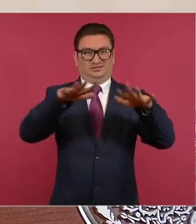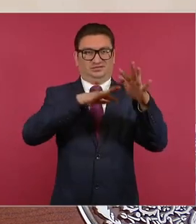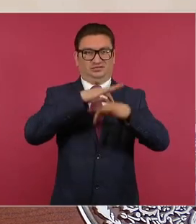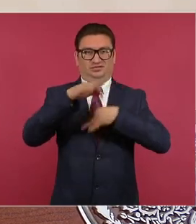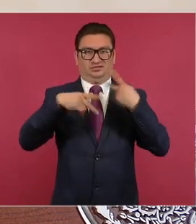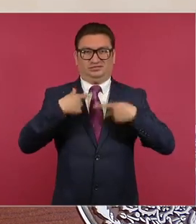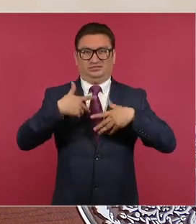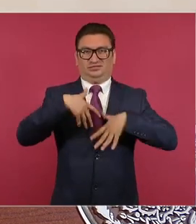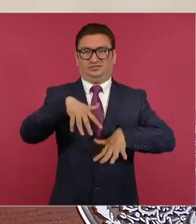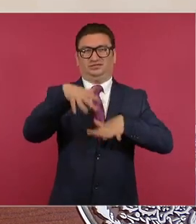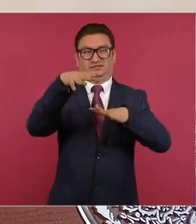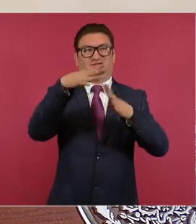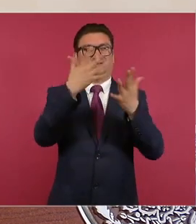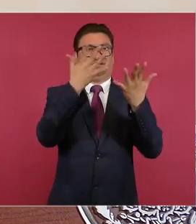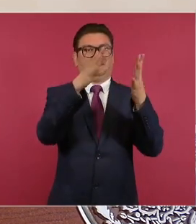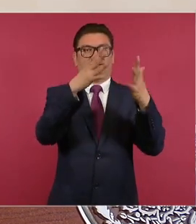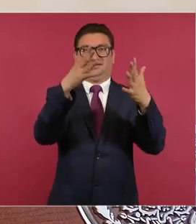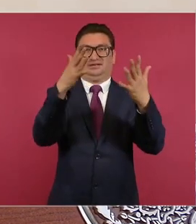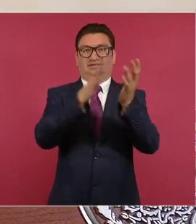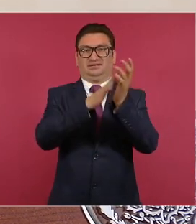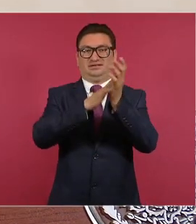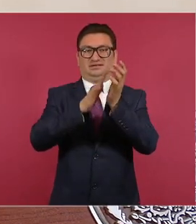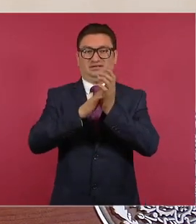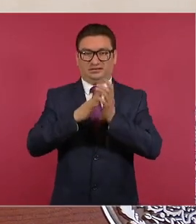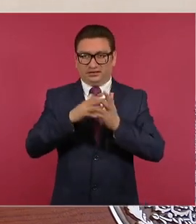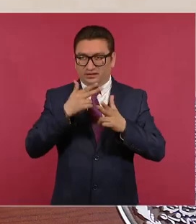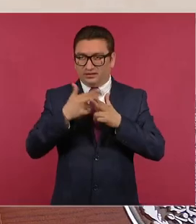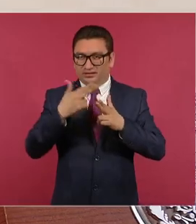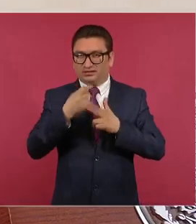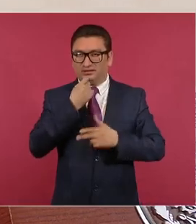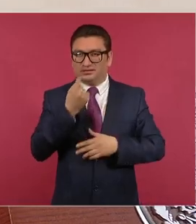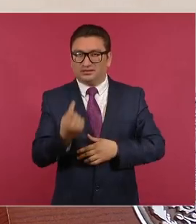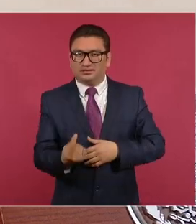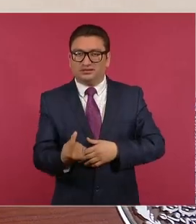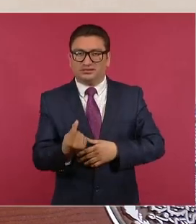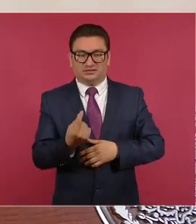en el desfile le aplaude, hasta que un niñito